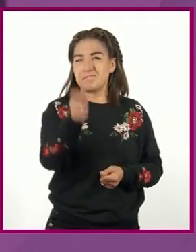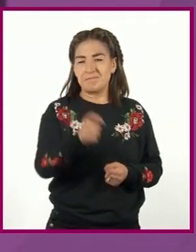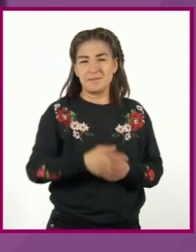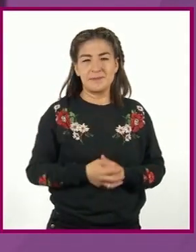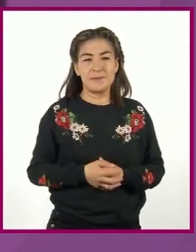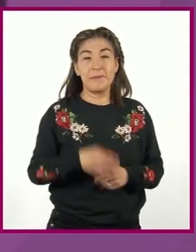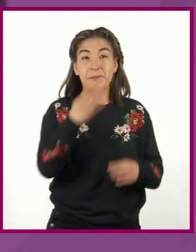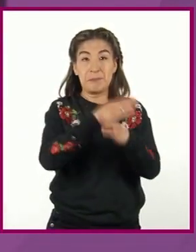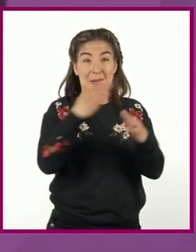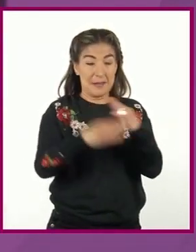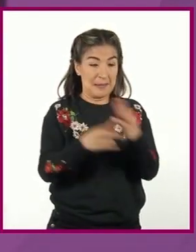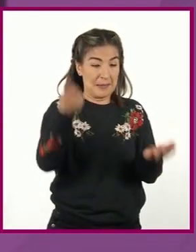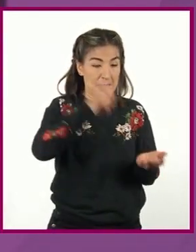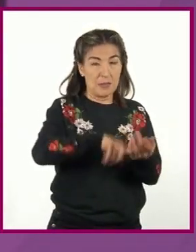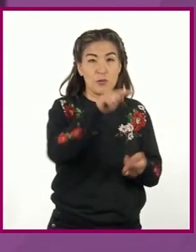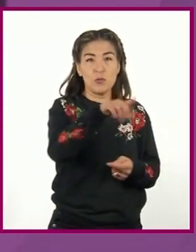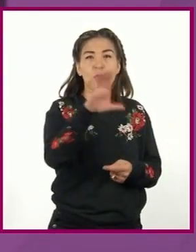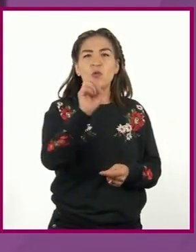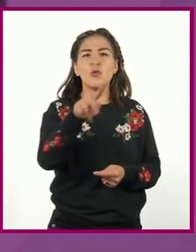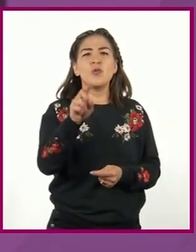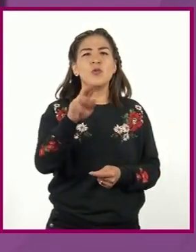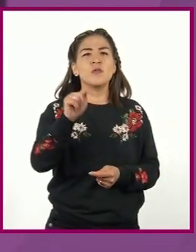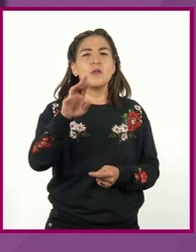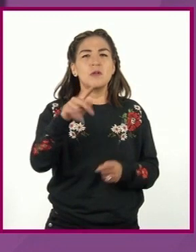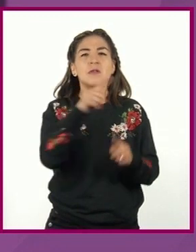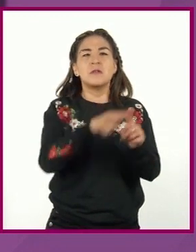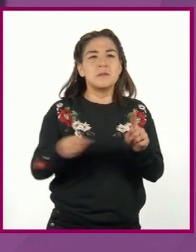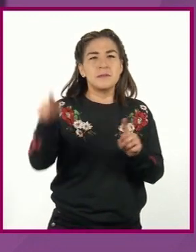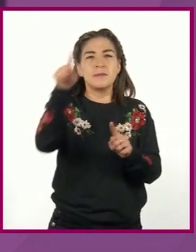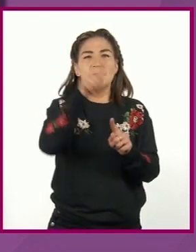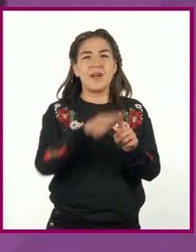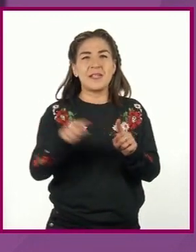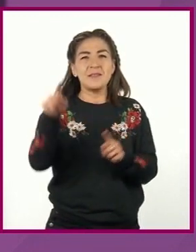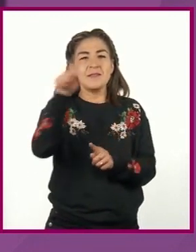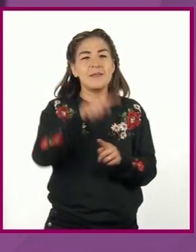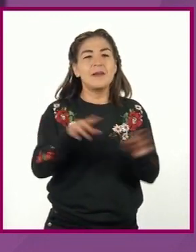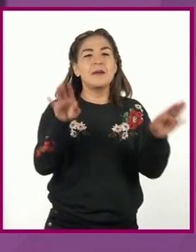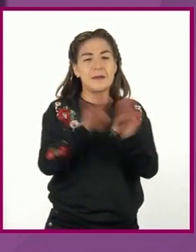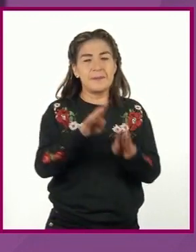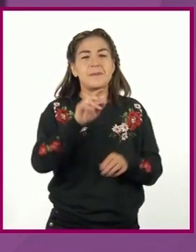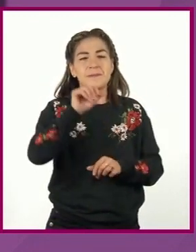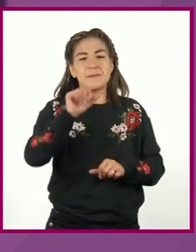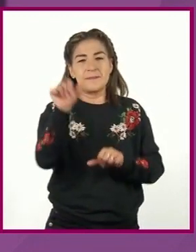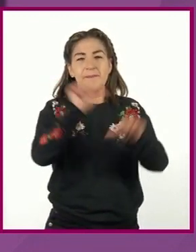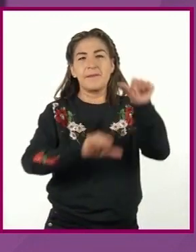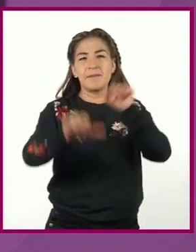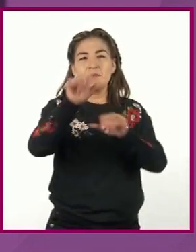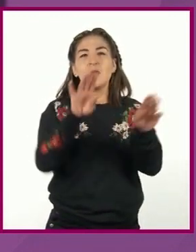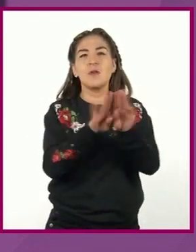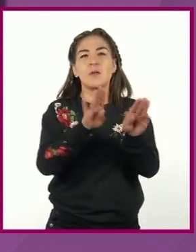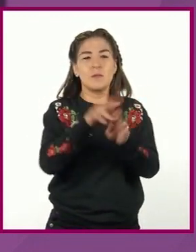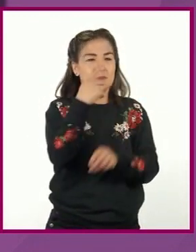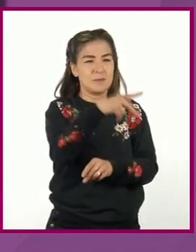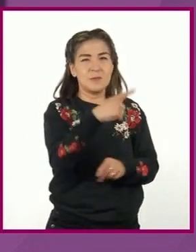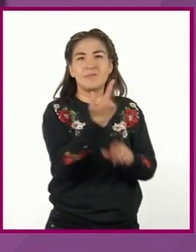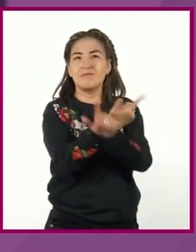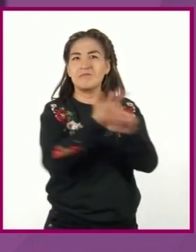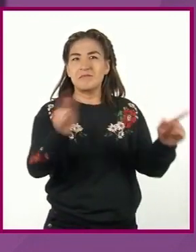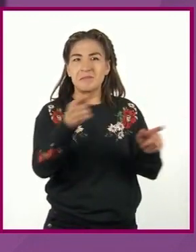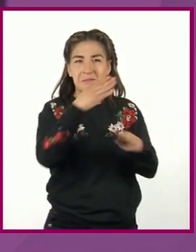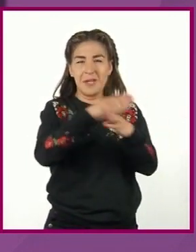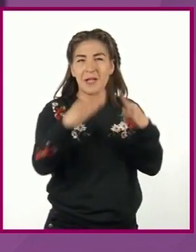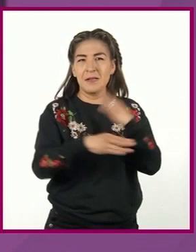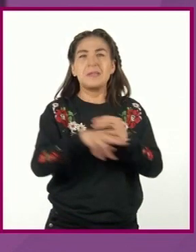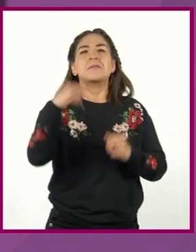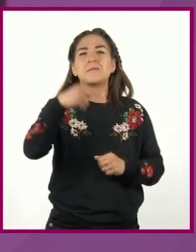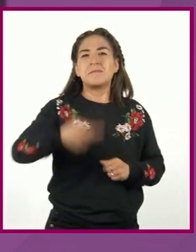En un material conductor, el electrón más externo de sus átomos se puede mover libremente por el material. Se les